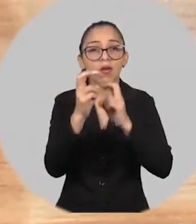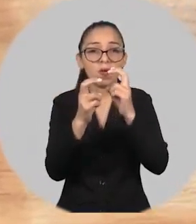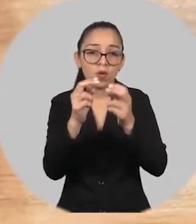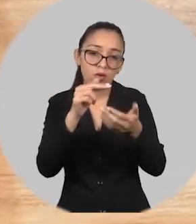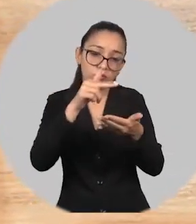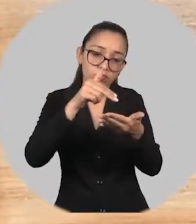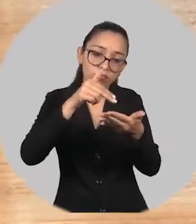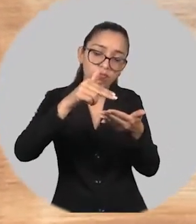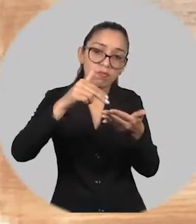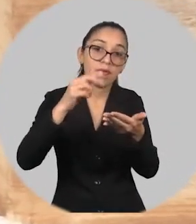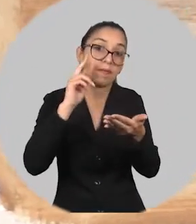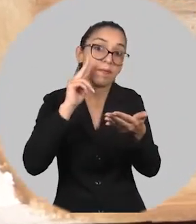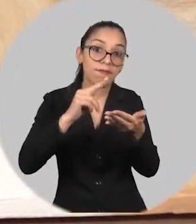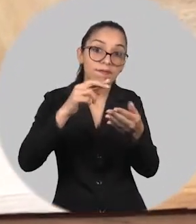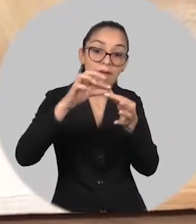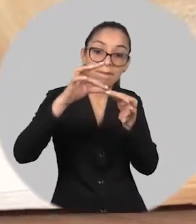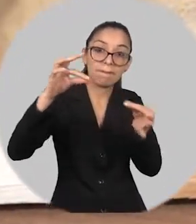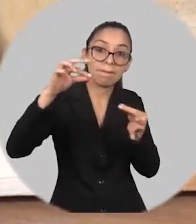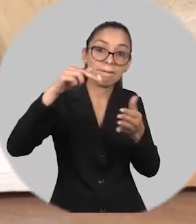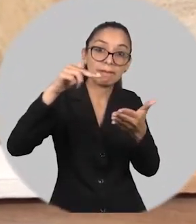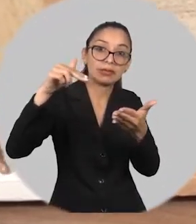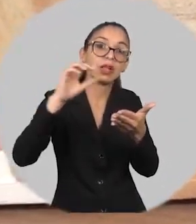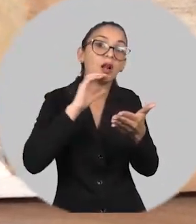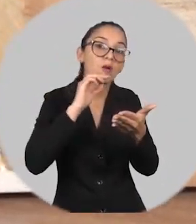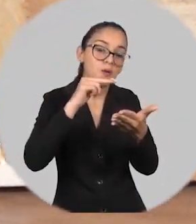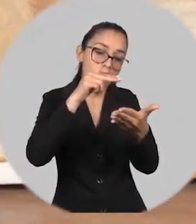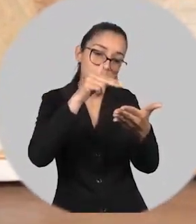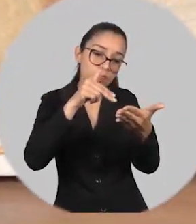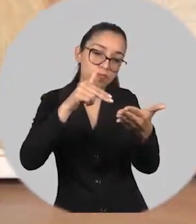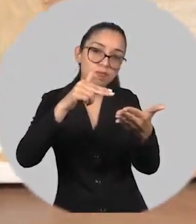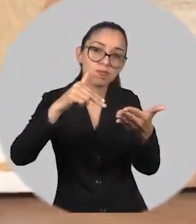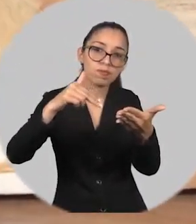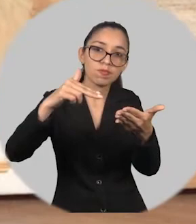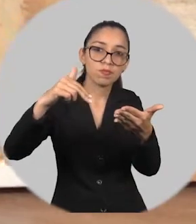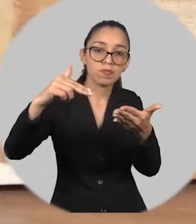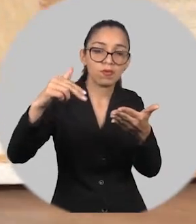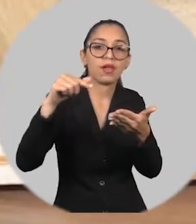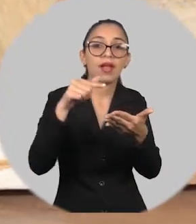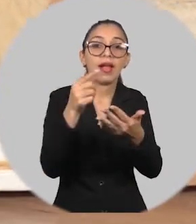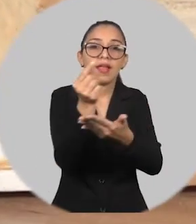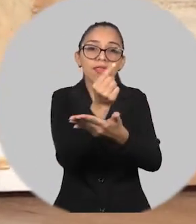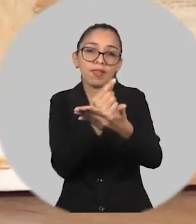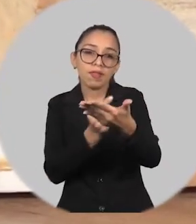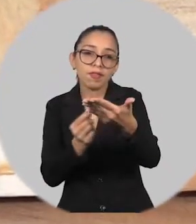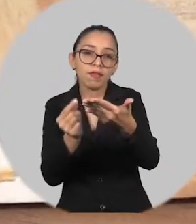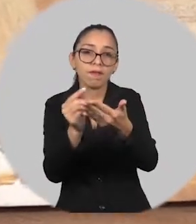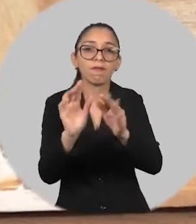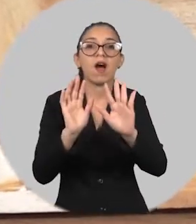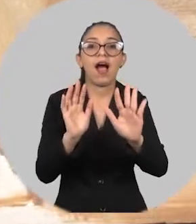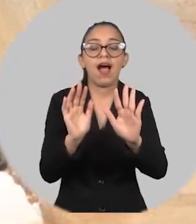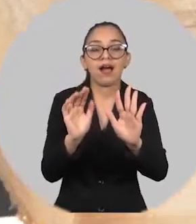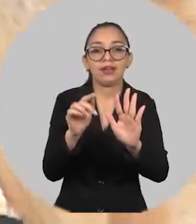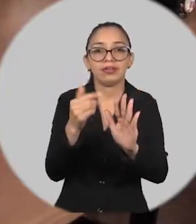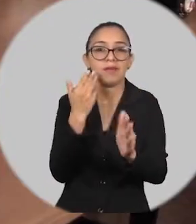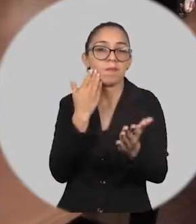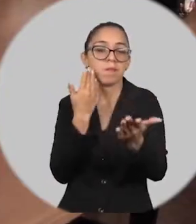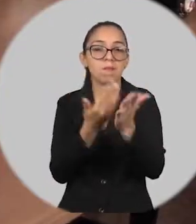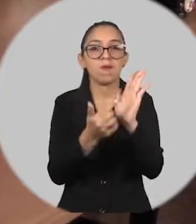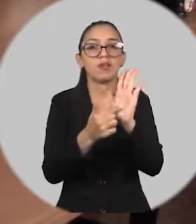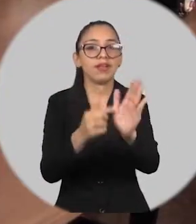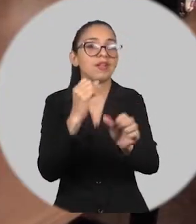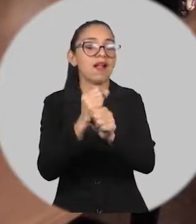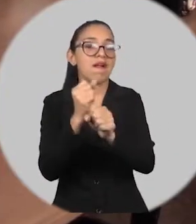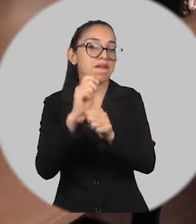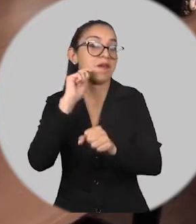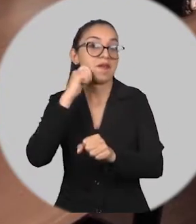esta posición del pincel y le va dando cuerpo. El flotado en la pintura decorativa es eso, da cuerpo al trabajo. Ustedes